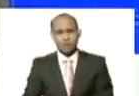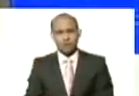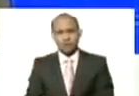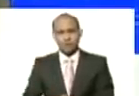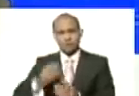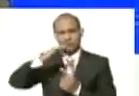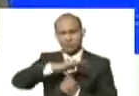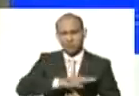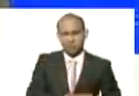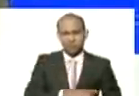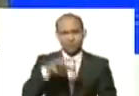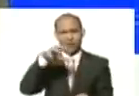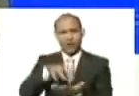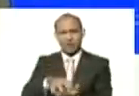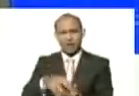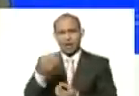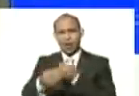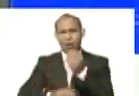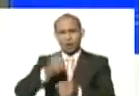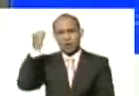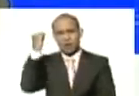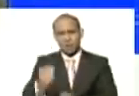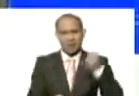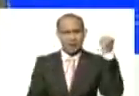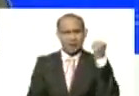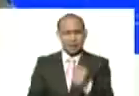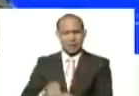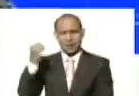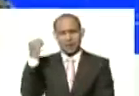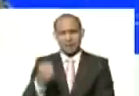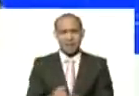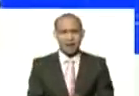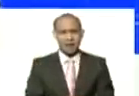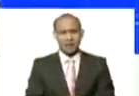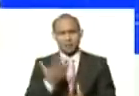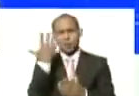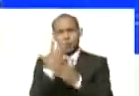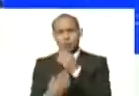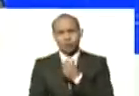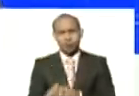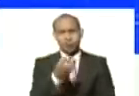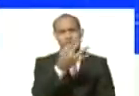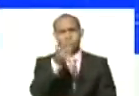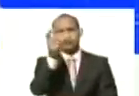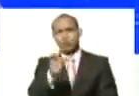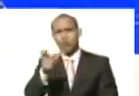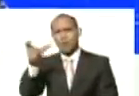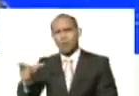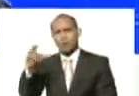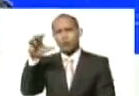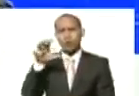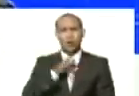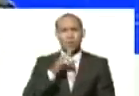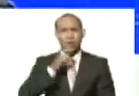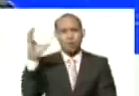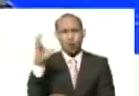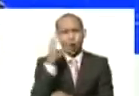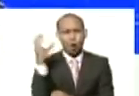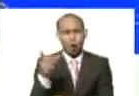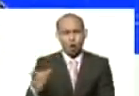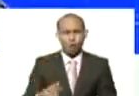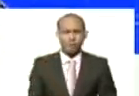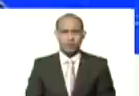represivo, del Estado que comete masacres, que ha desaparecido a miles y miles, el mismo Estado,